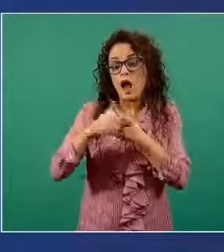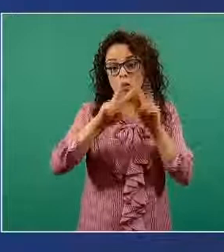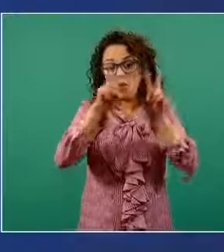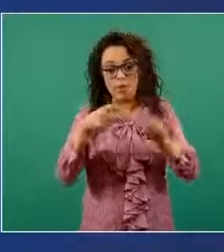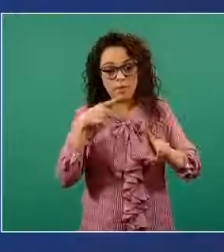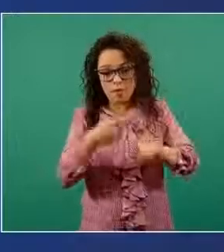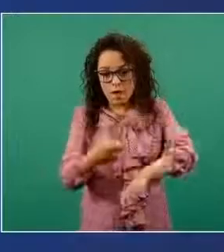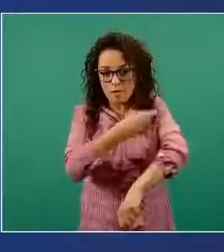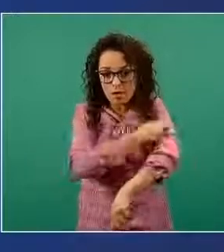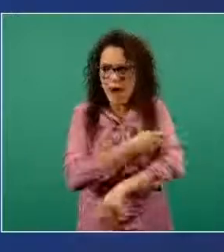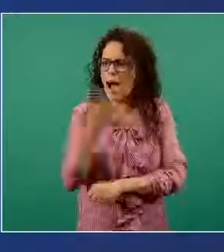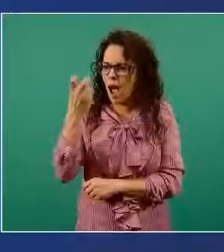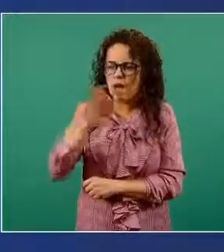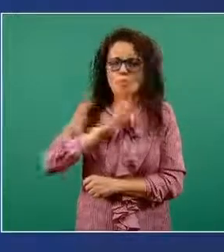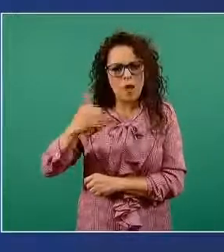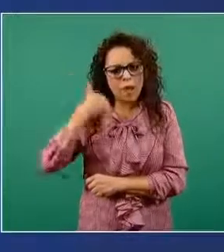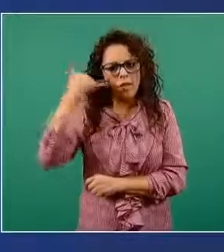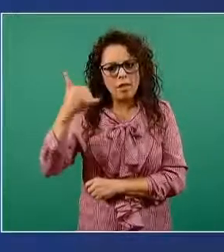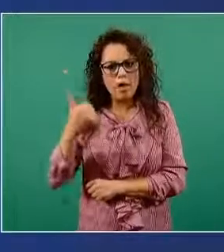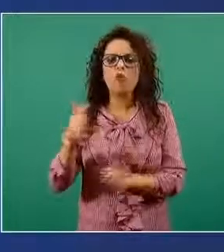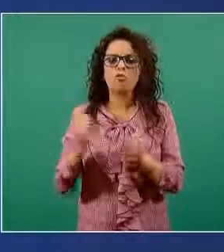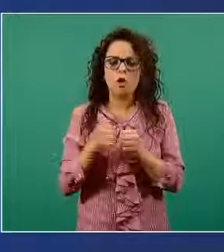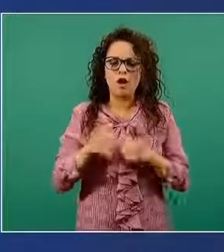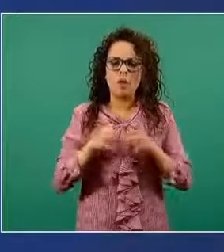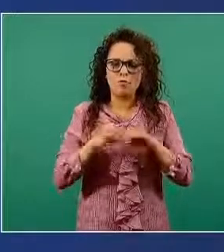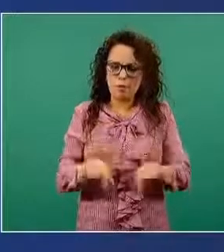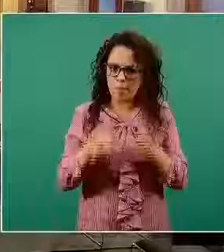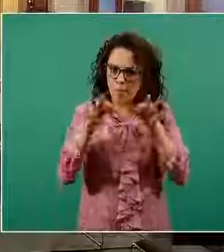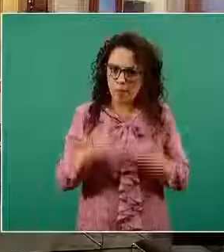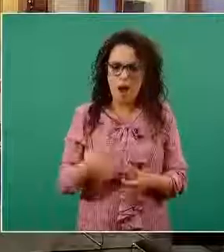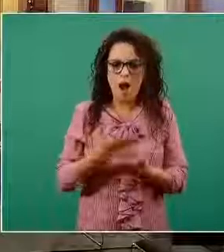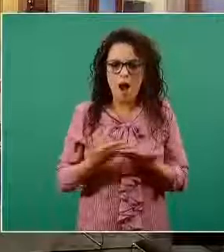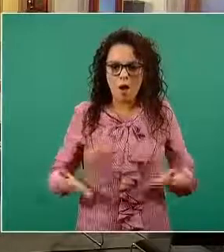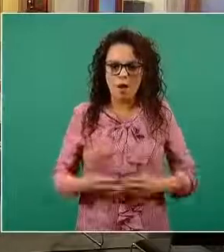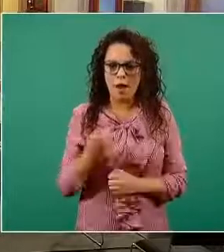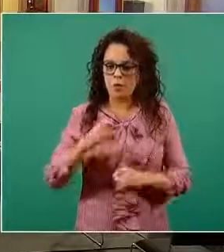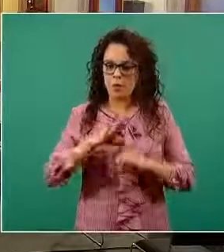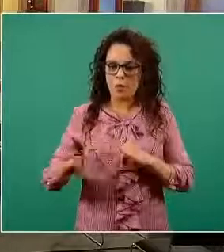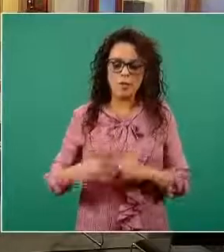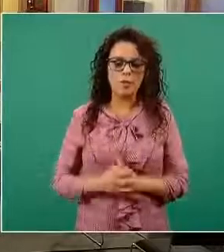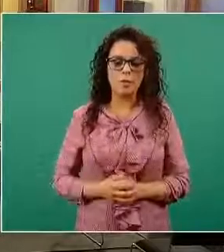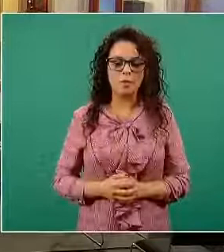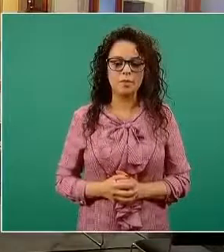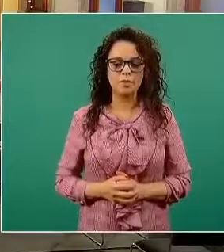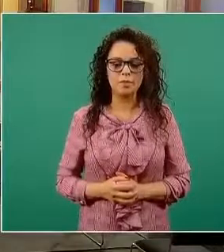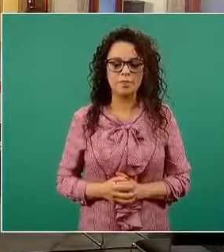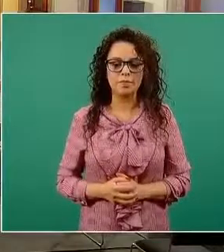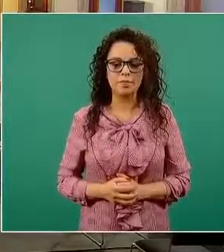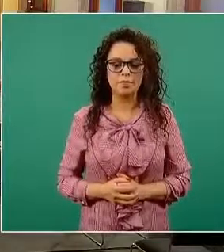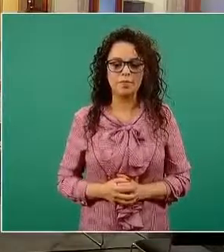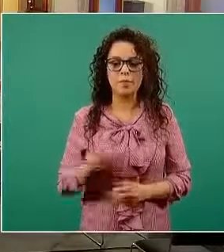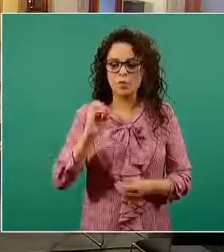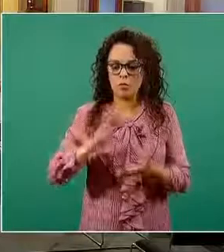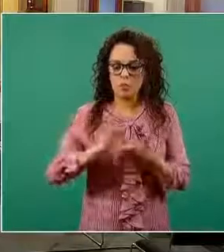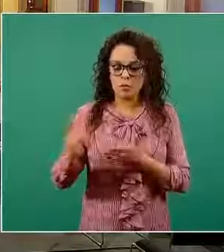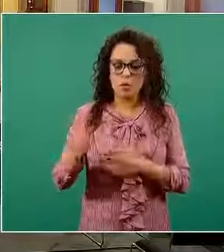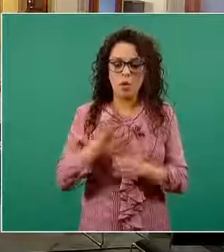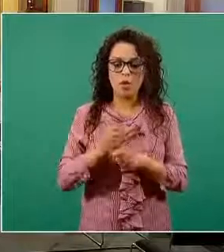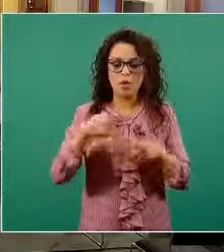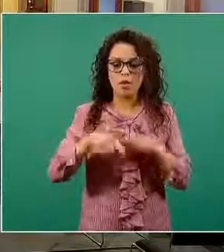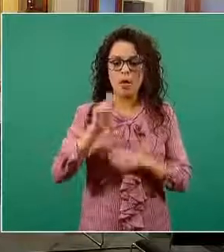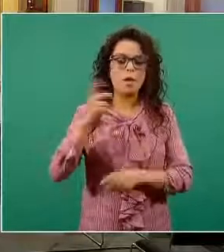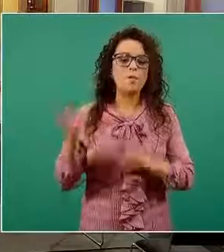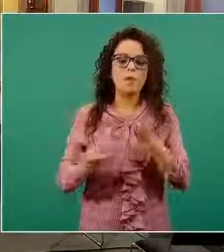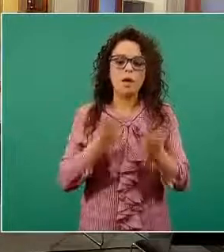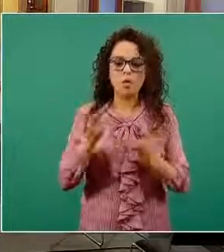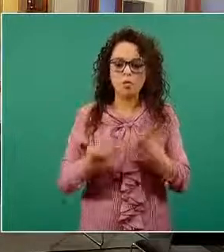ahí obtendrá información actualizada. Esta es la última. Muy bien, muchas gracias. Vamos a abrir a preguntas y